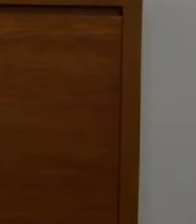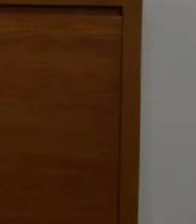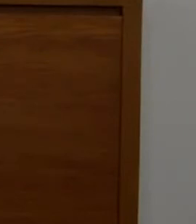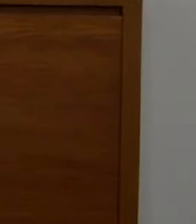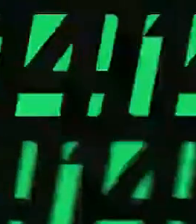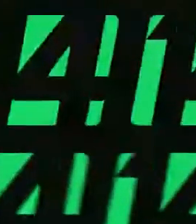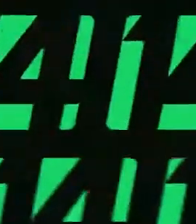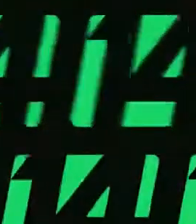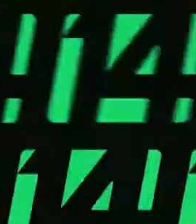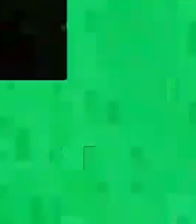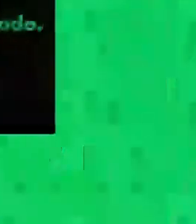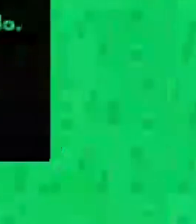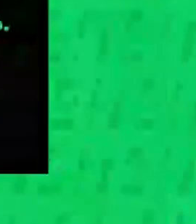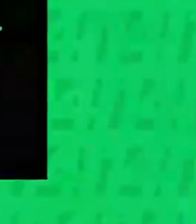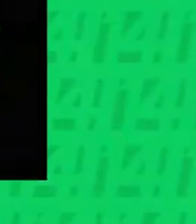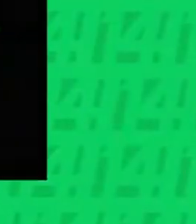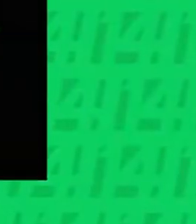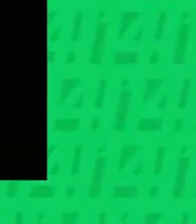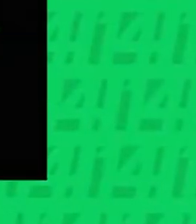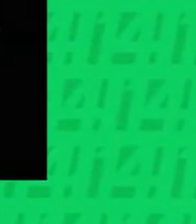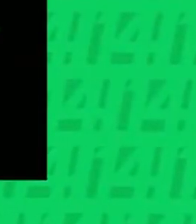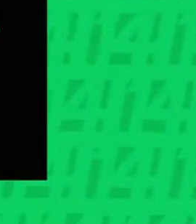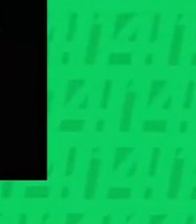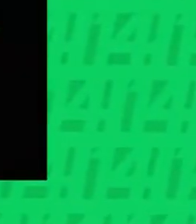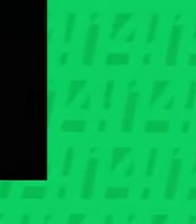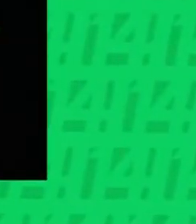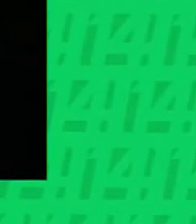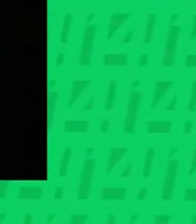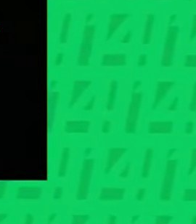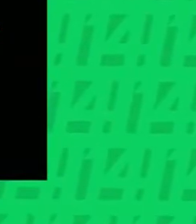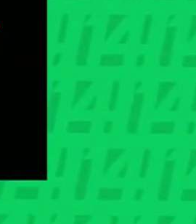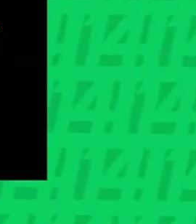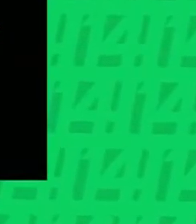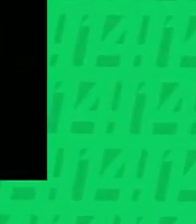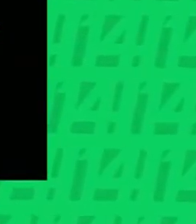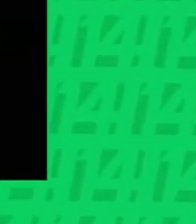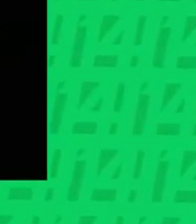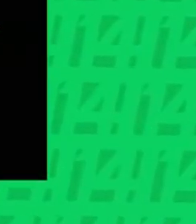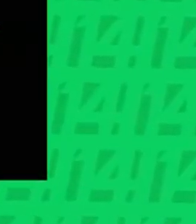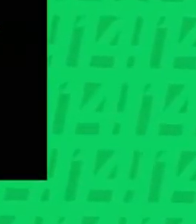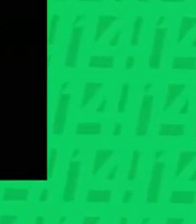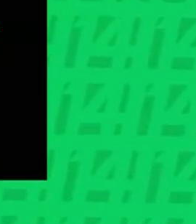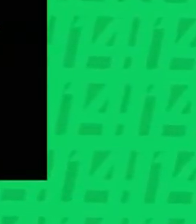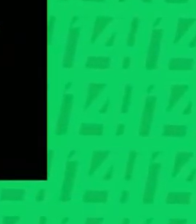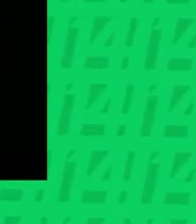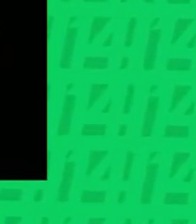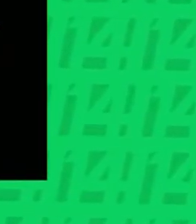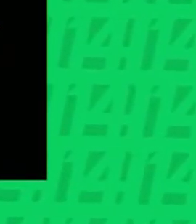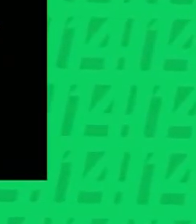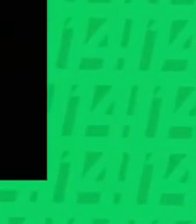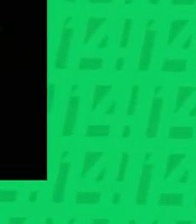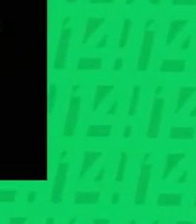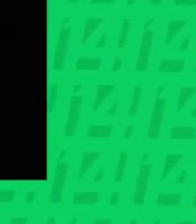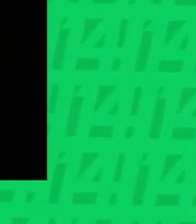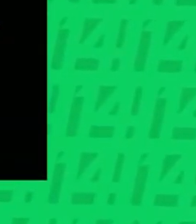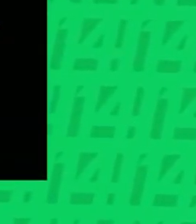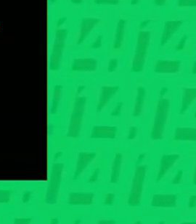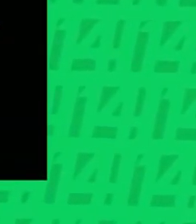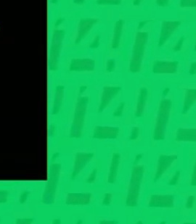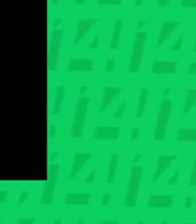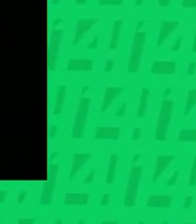más. Reportaje 14 presenta Robo de Identidad. El peligro de perderlo todo.